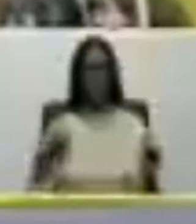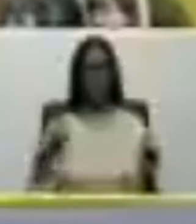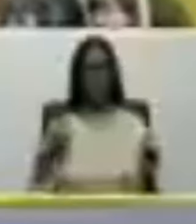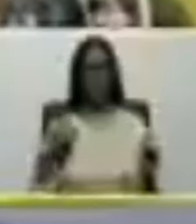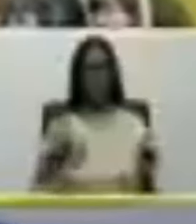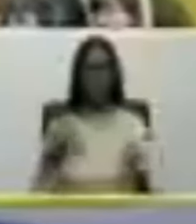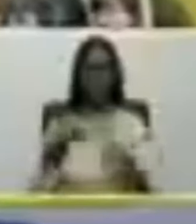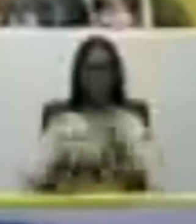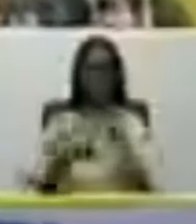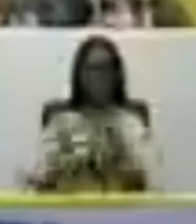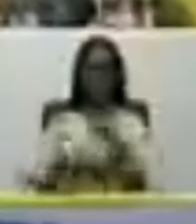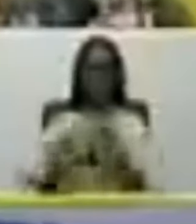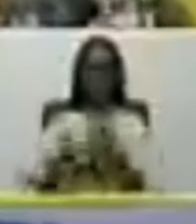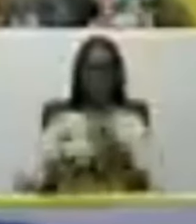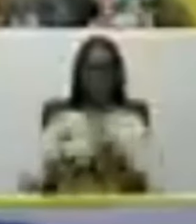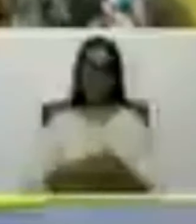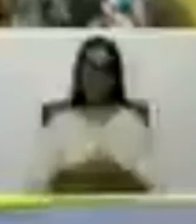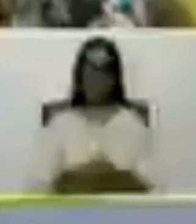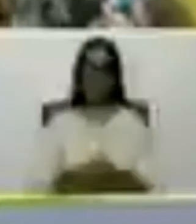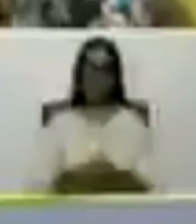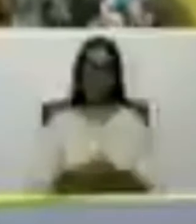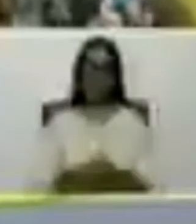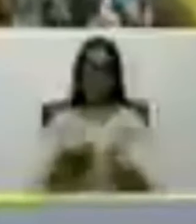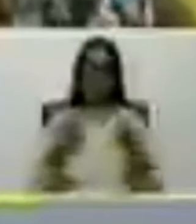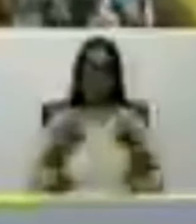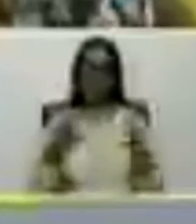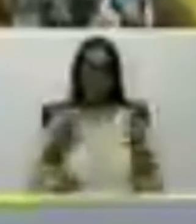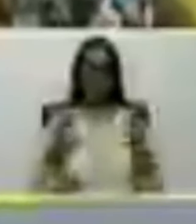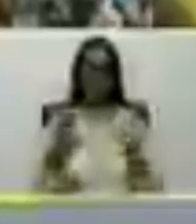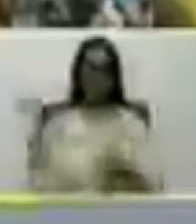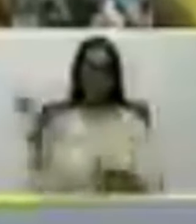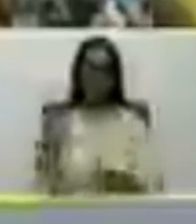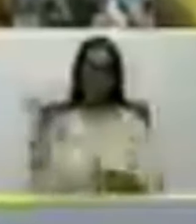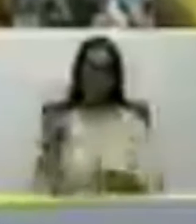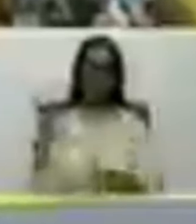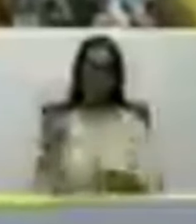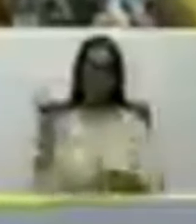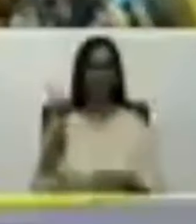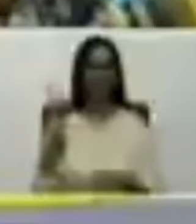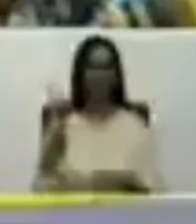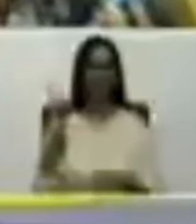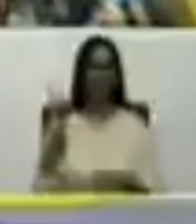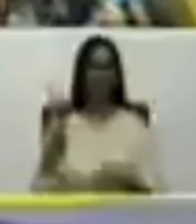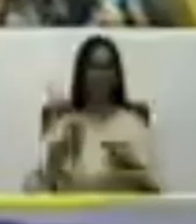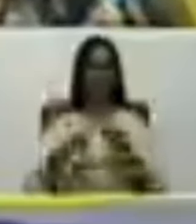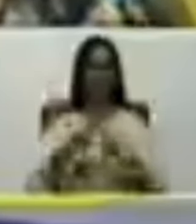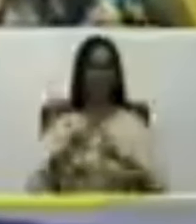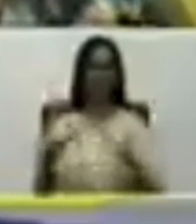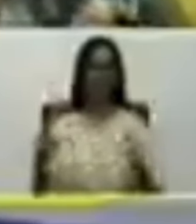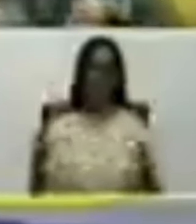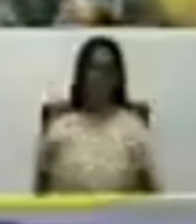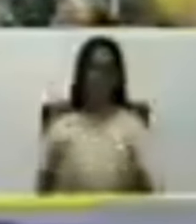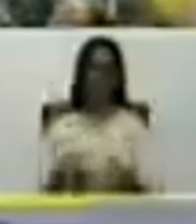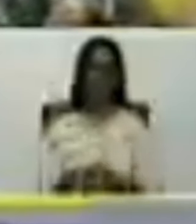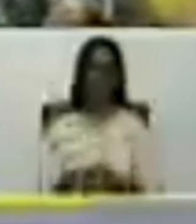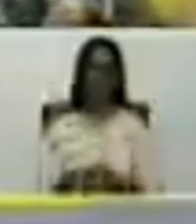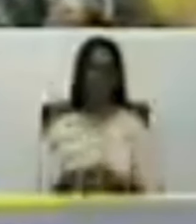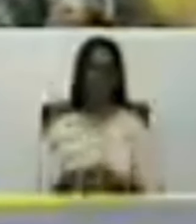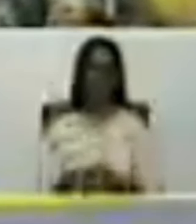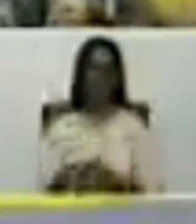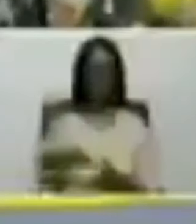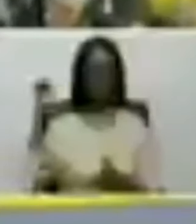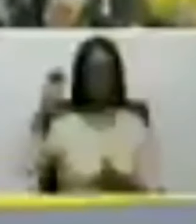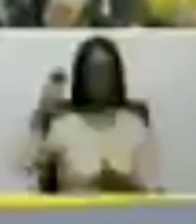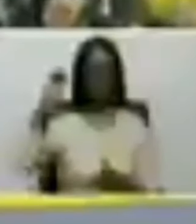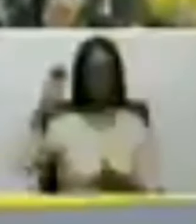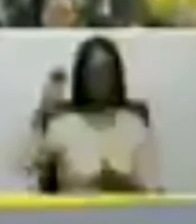le llegan los números. Una aclamación de motores de motocicletas, vuvuzelas, música salsa y cánticos de este